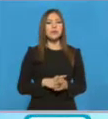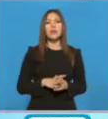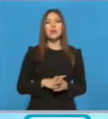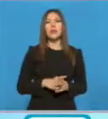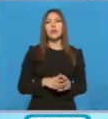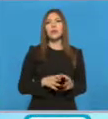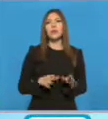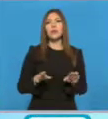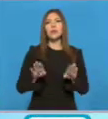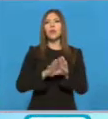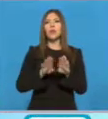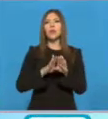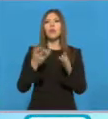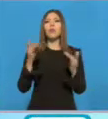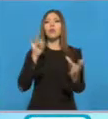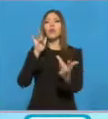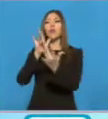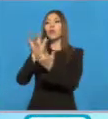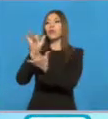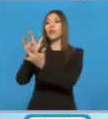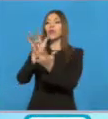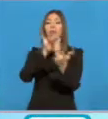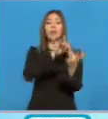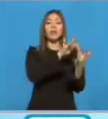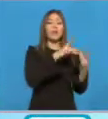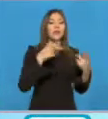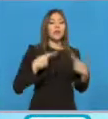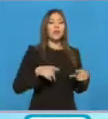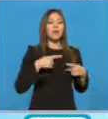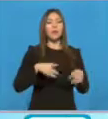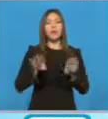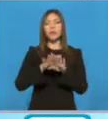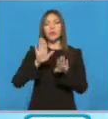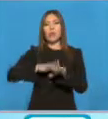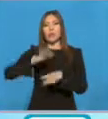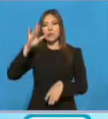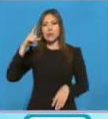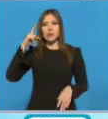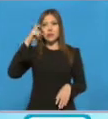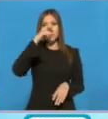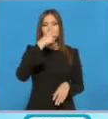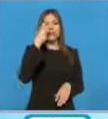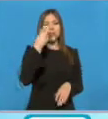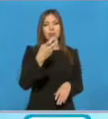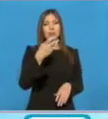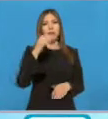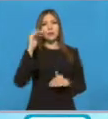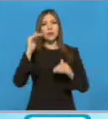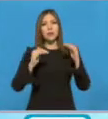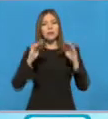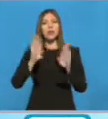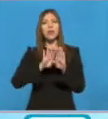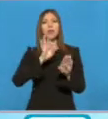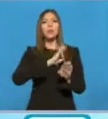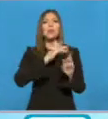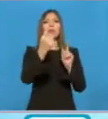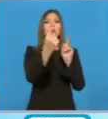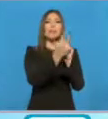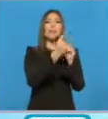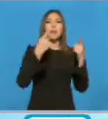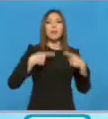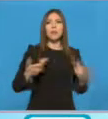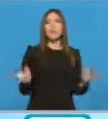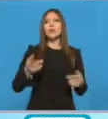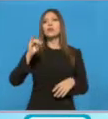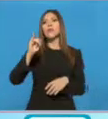complicada en términos del contacto, ¿no? Es como si se hicieran puntillas y entonces puede ser mucho más complicado tratar con esa Y personalidad. cómo no, si